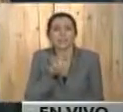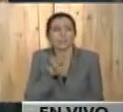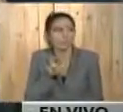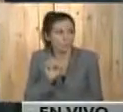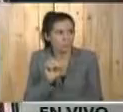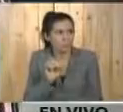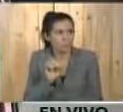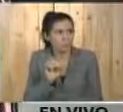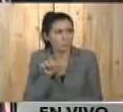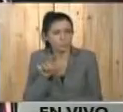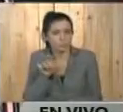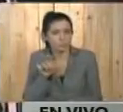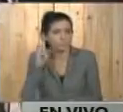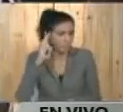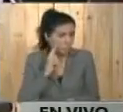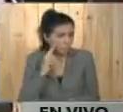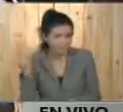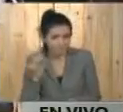Sí. ¿Y tú, Simón Bolívar también?